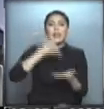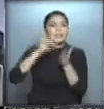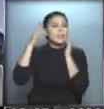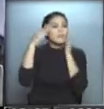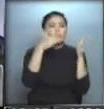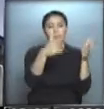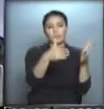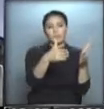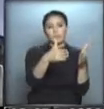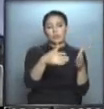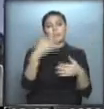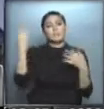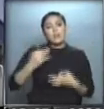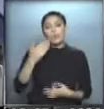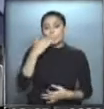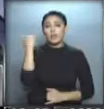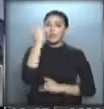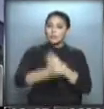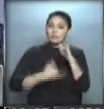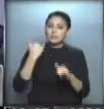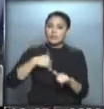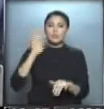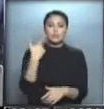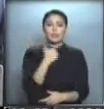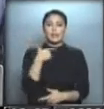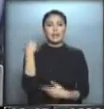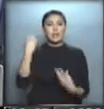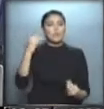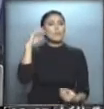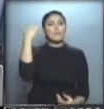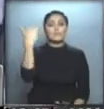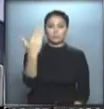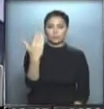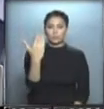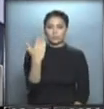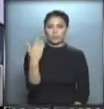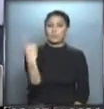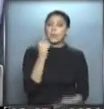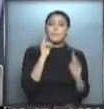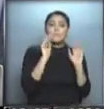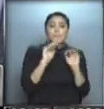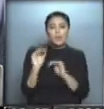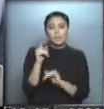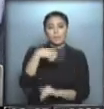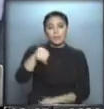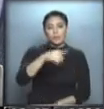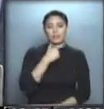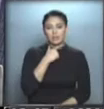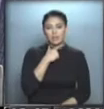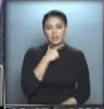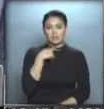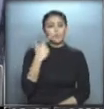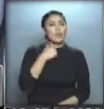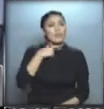seguramente le vamos a seguir contando que lo que nosotros queremos de cada uno de los argentinos que son las mismas cosas quieren ellos vamos a seguir